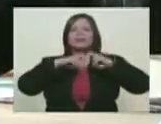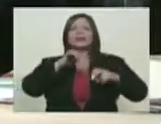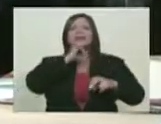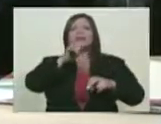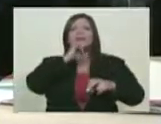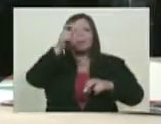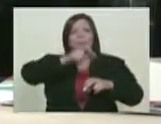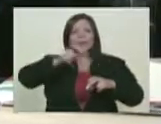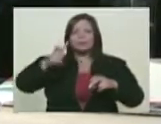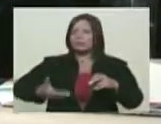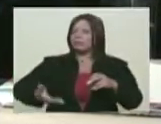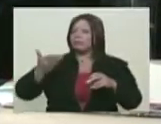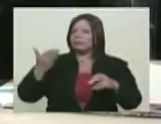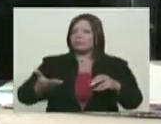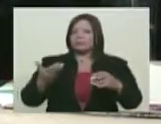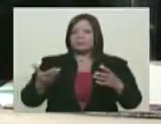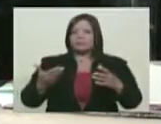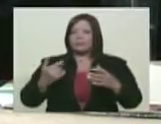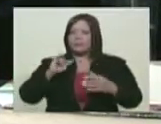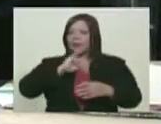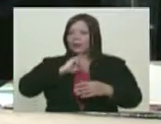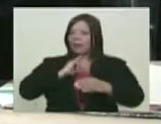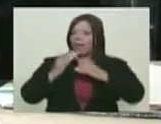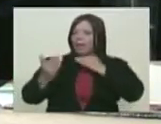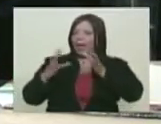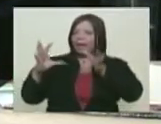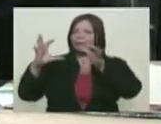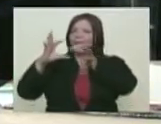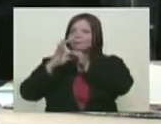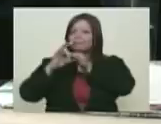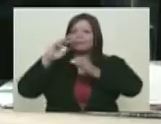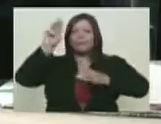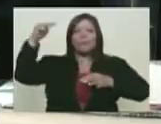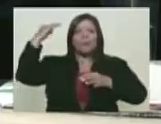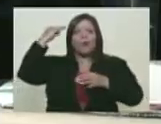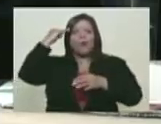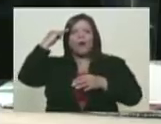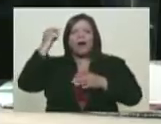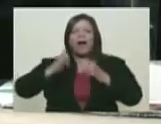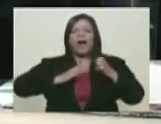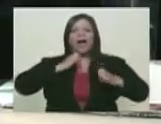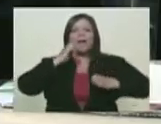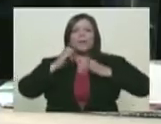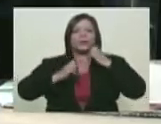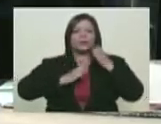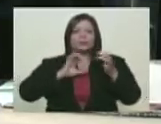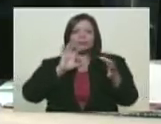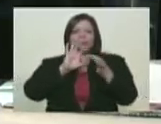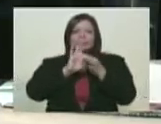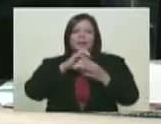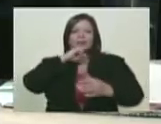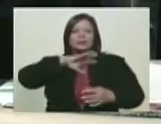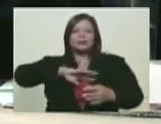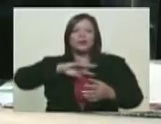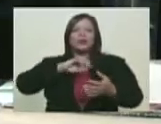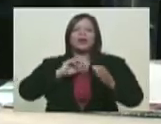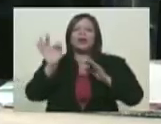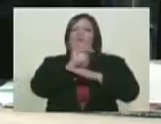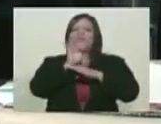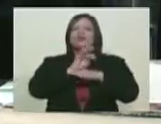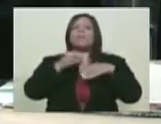son personajes con los que nos identificamos moralmente y emocionalmente. La historia funciona para